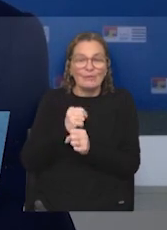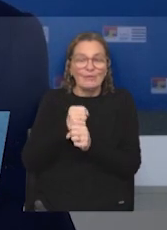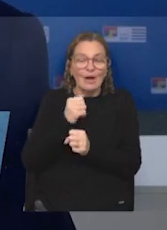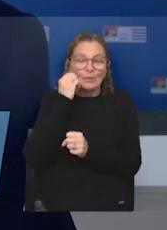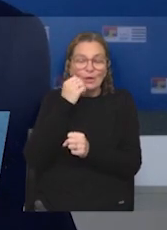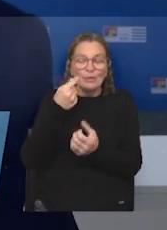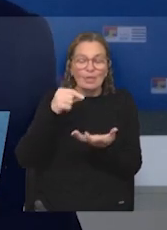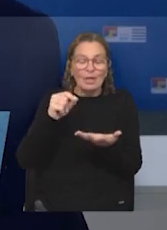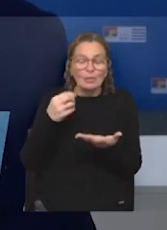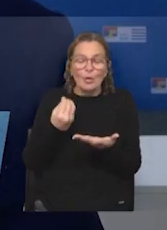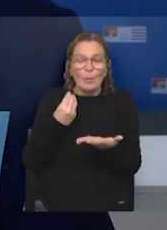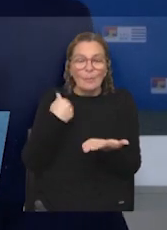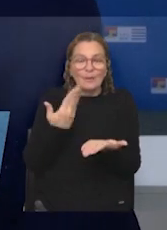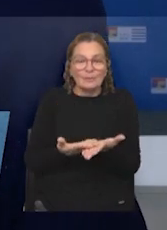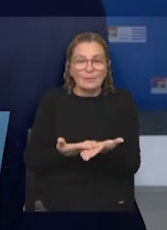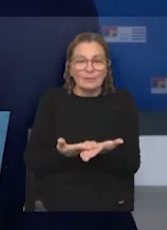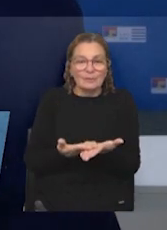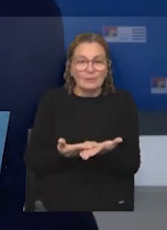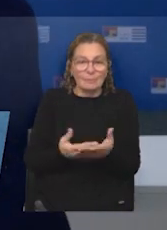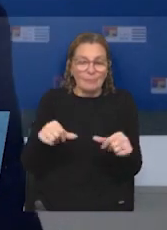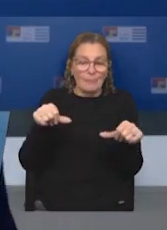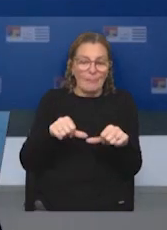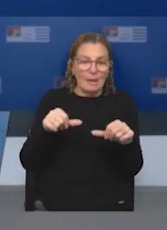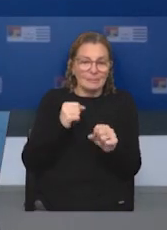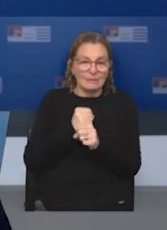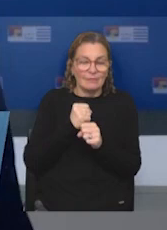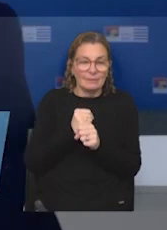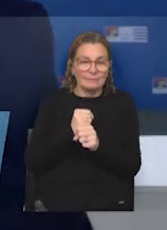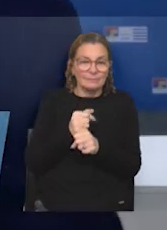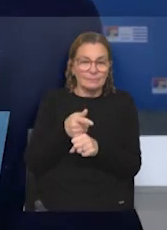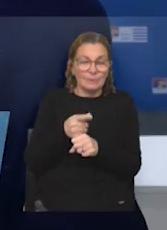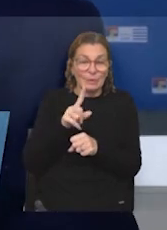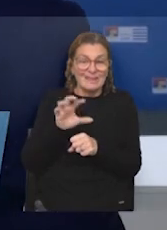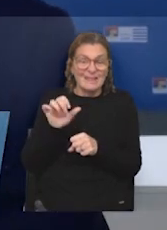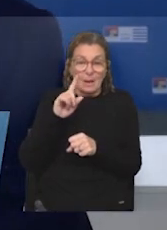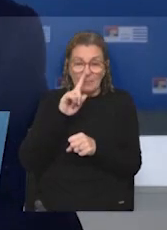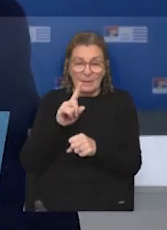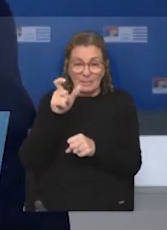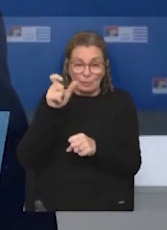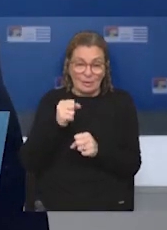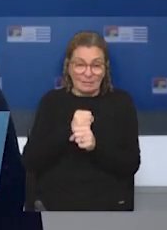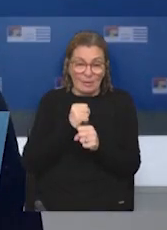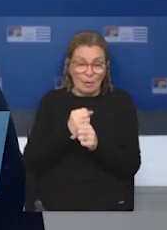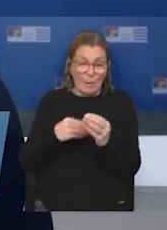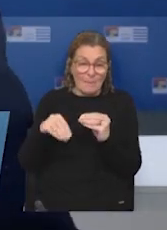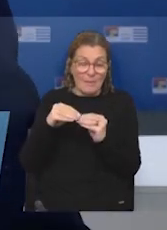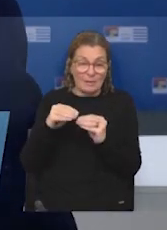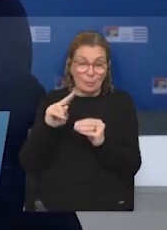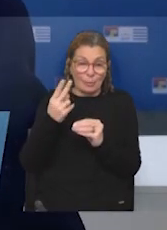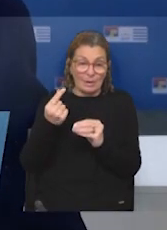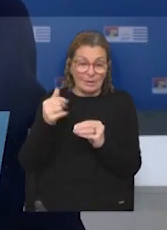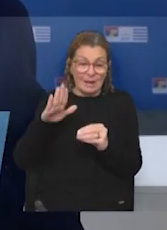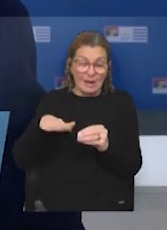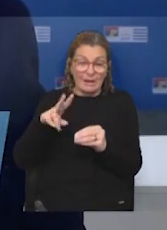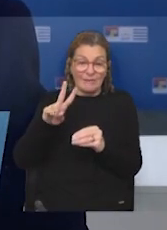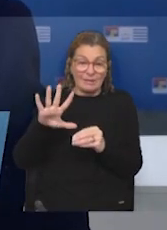es ese dato y cómo se planteó también en la mesa bueno de muy mala calidad si usted Tiene 100,000 trabajadores más en el Uruguay que ganan menos de